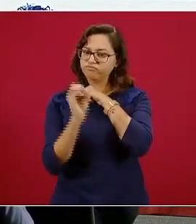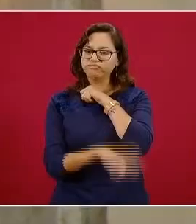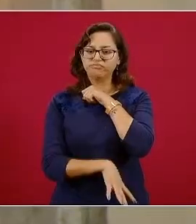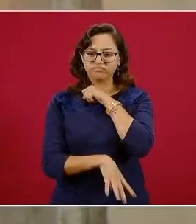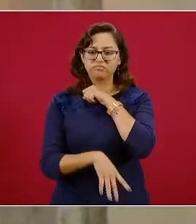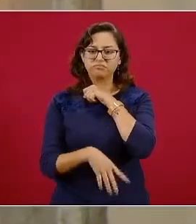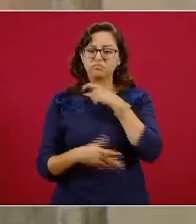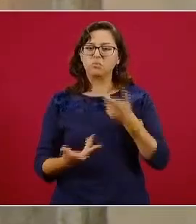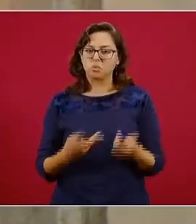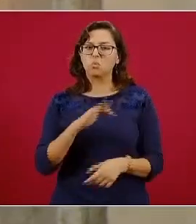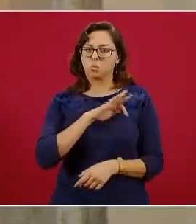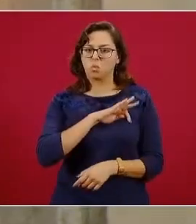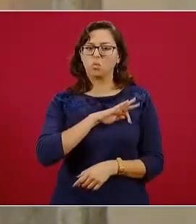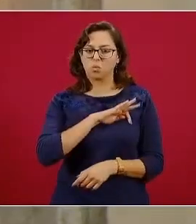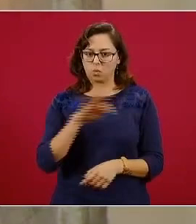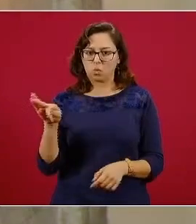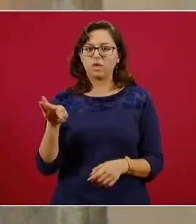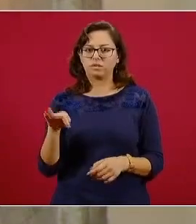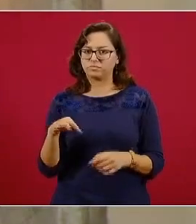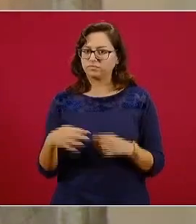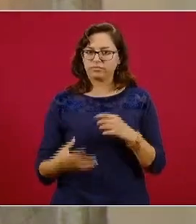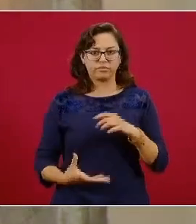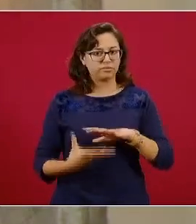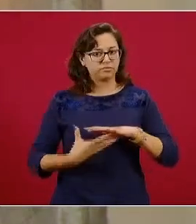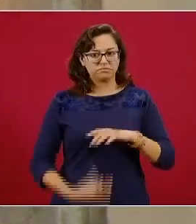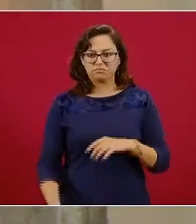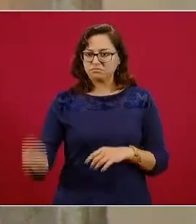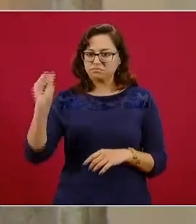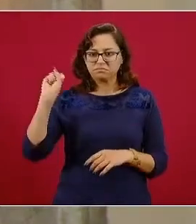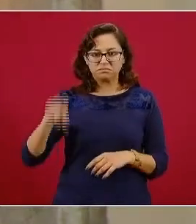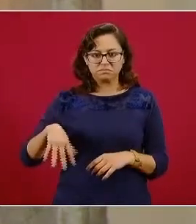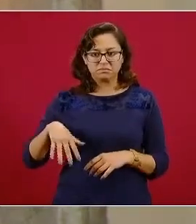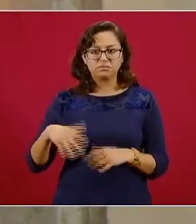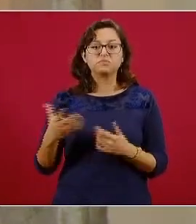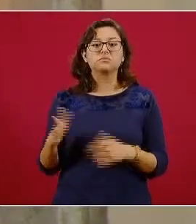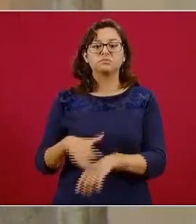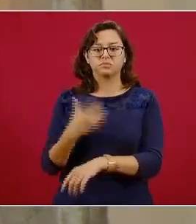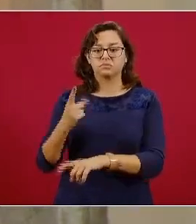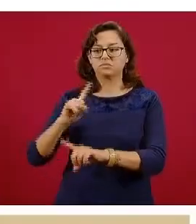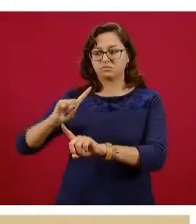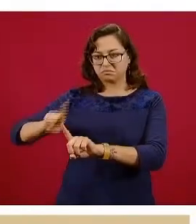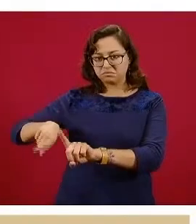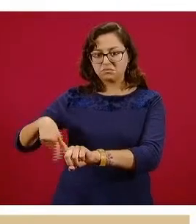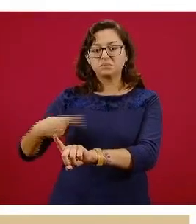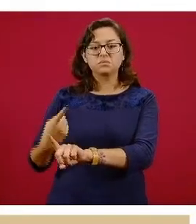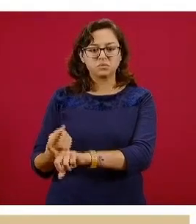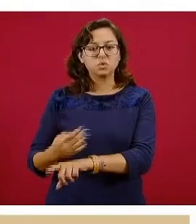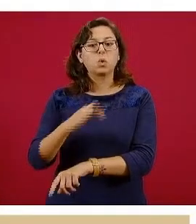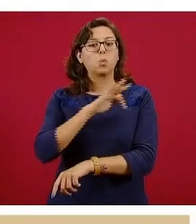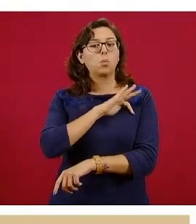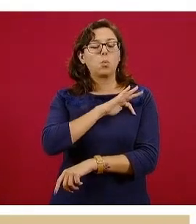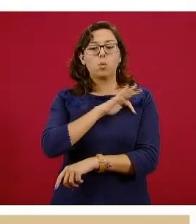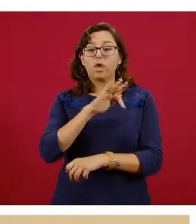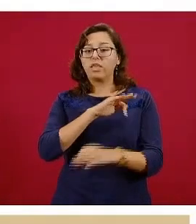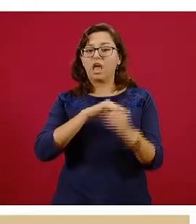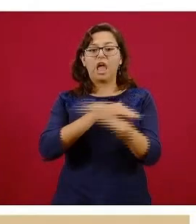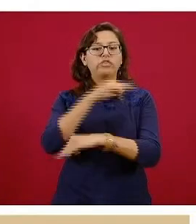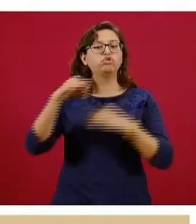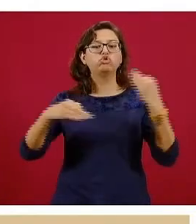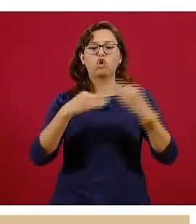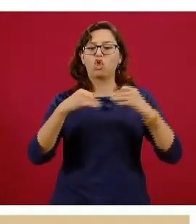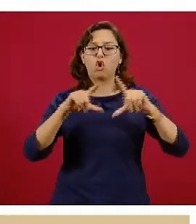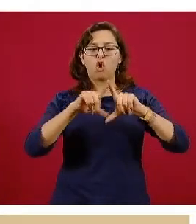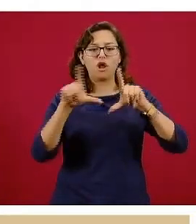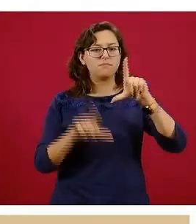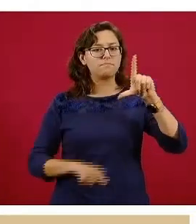seguro, que está enmarcado bajo la causal de violación sexual en los códigos penales de